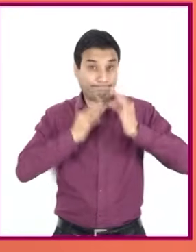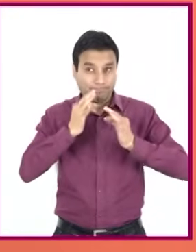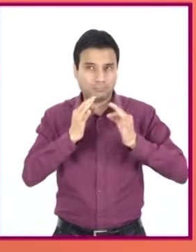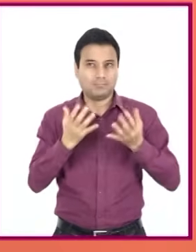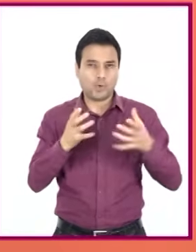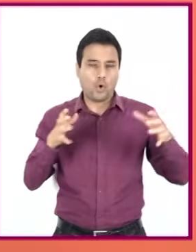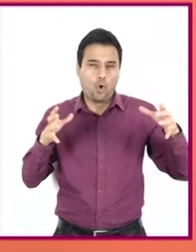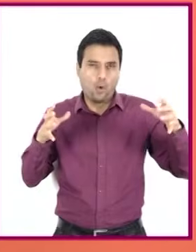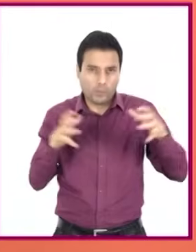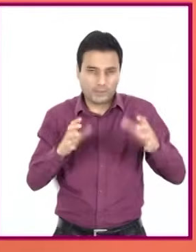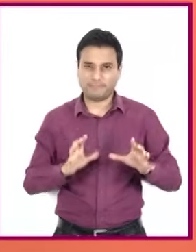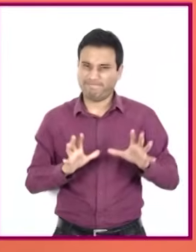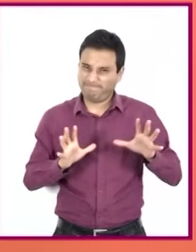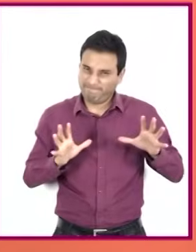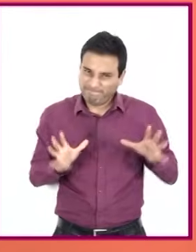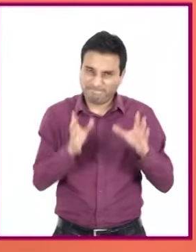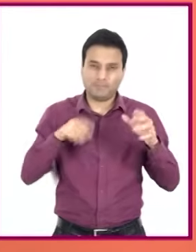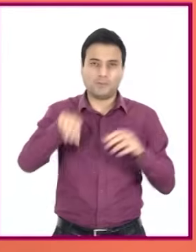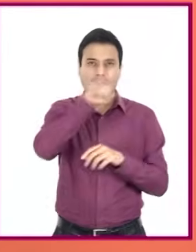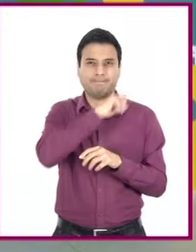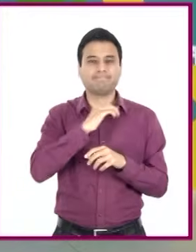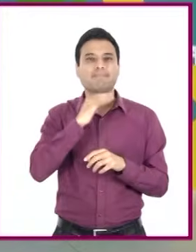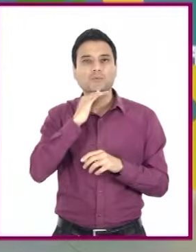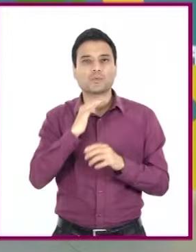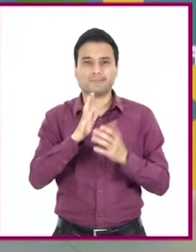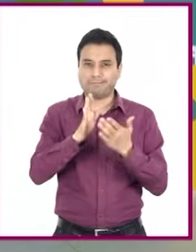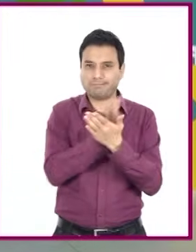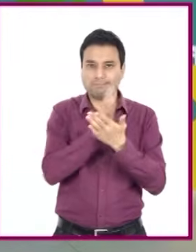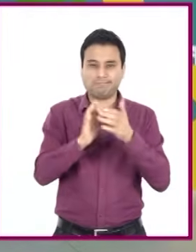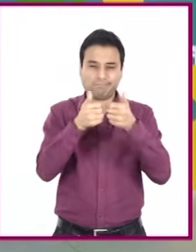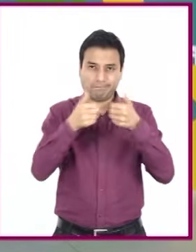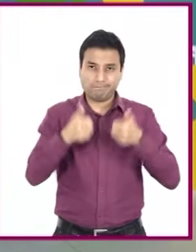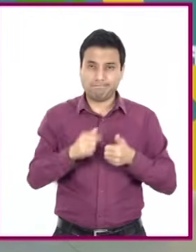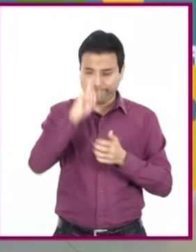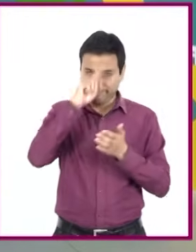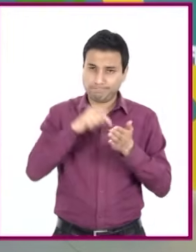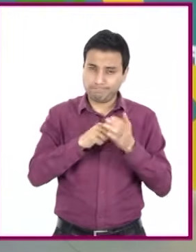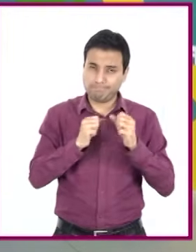les motivará a reducir y reciclar su basura.